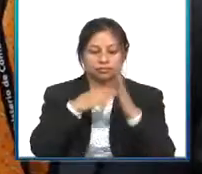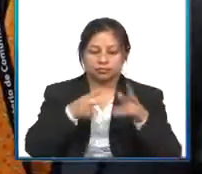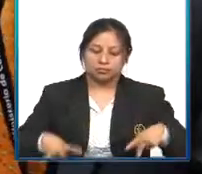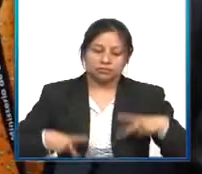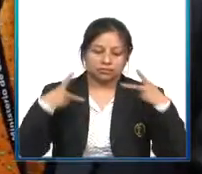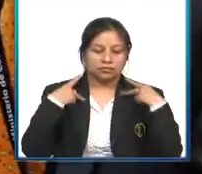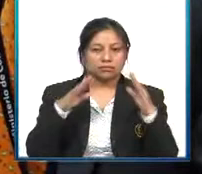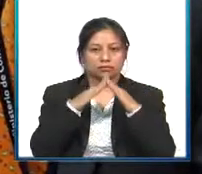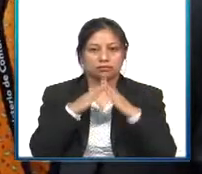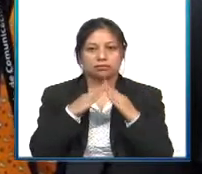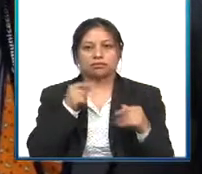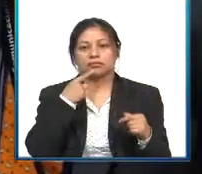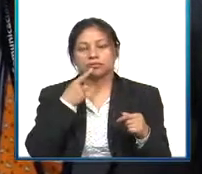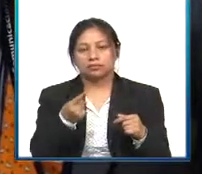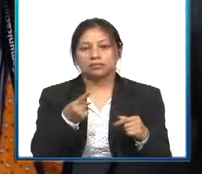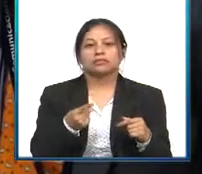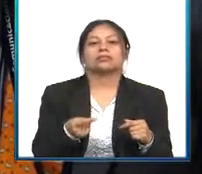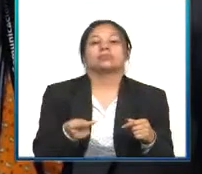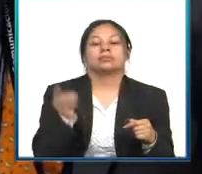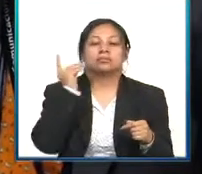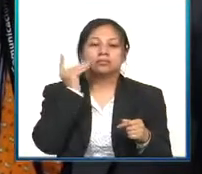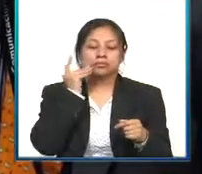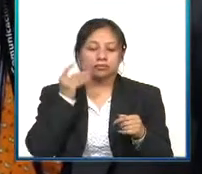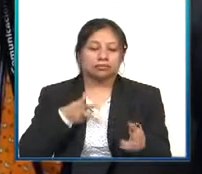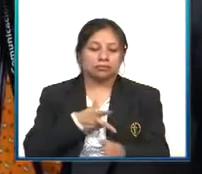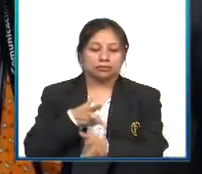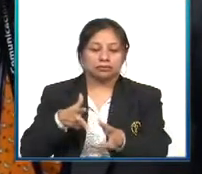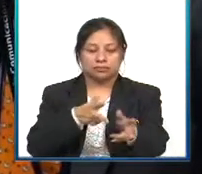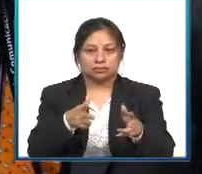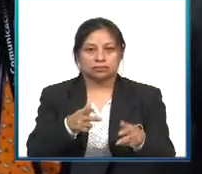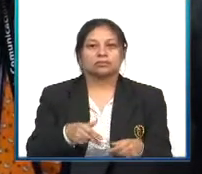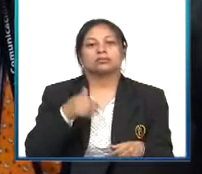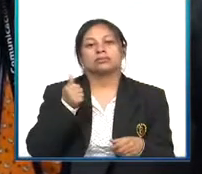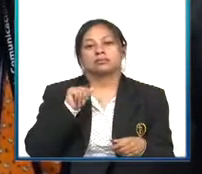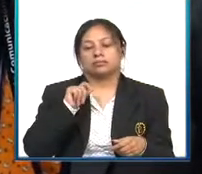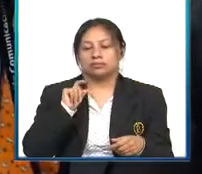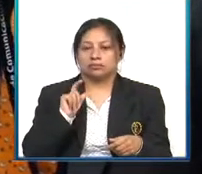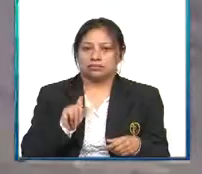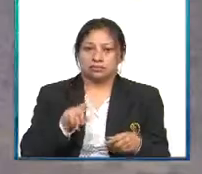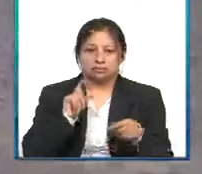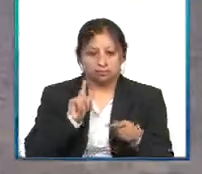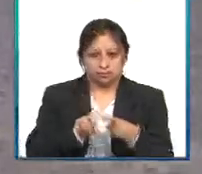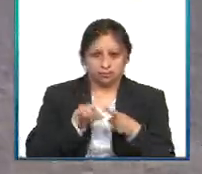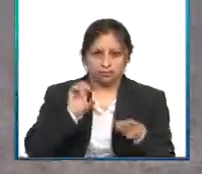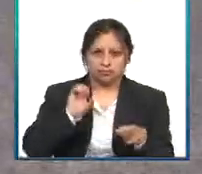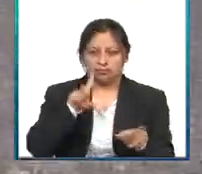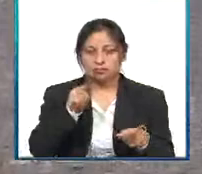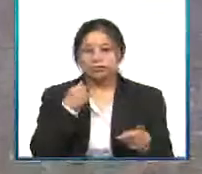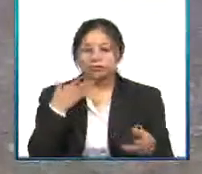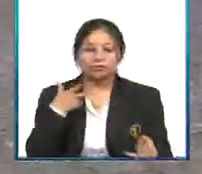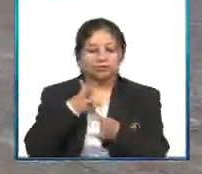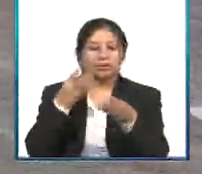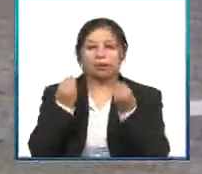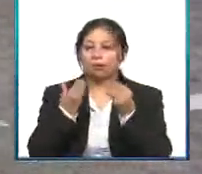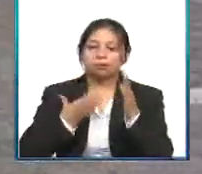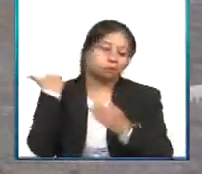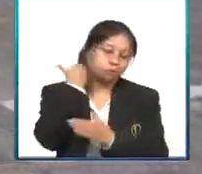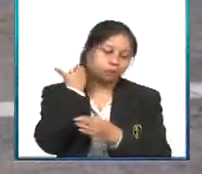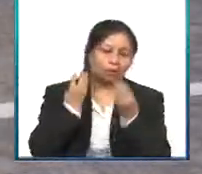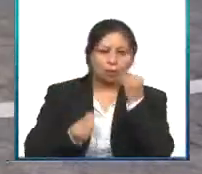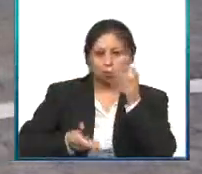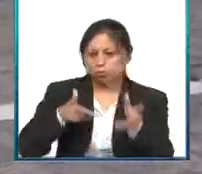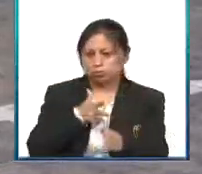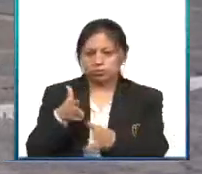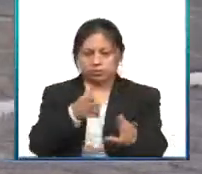y Vivienda, Mariano Díaz, y con el director de Transporte, Axel Yusha, por los abusos en el cobro del transporte extraurbano durante